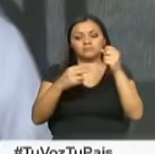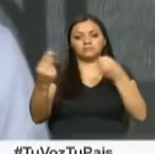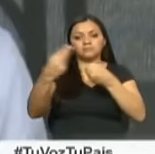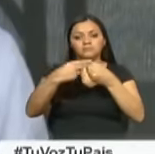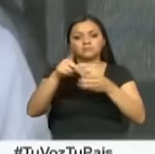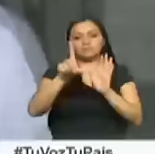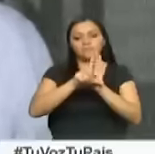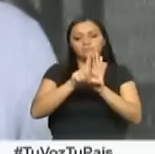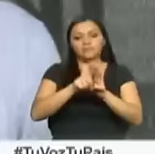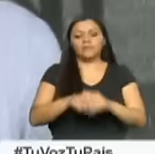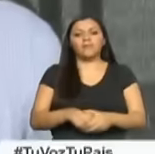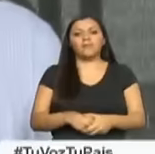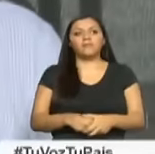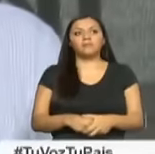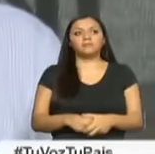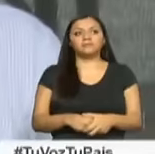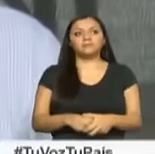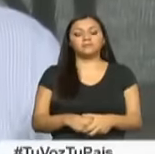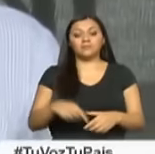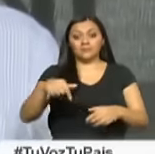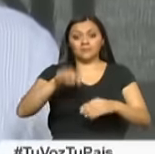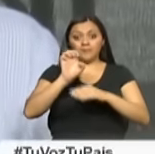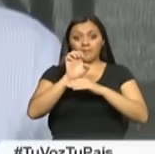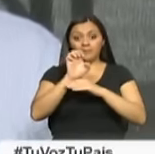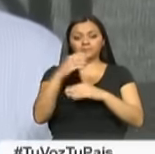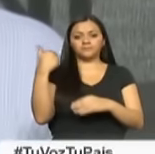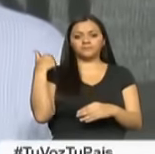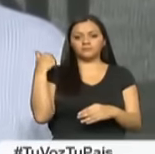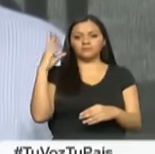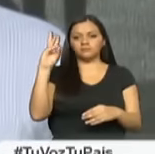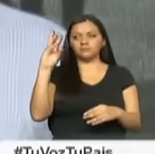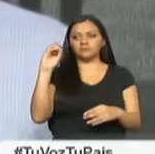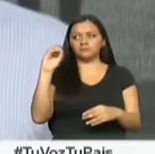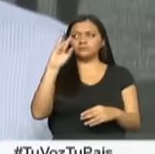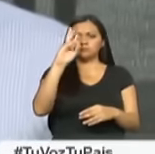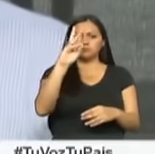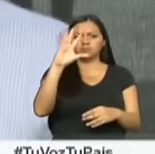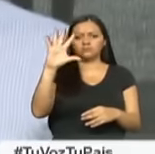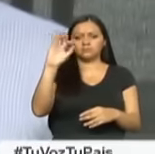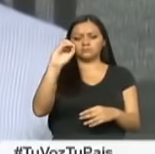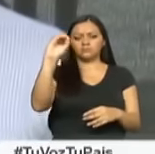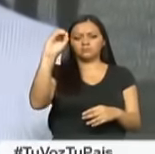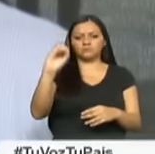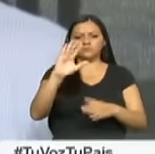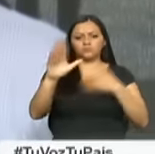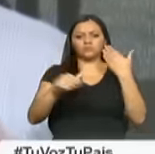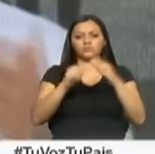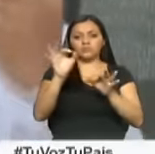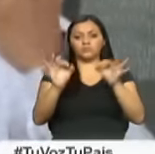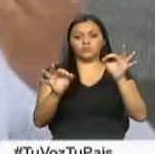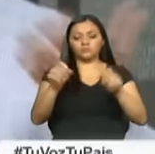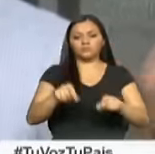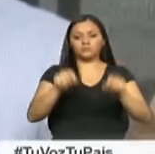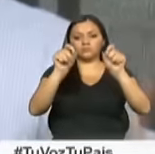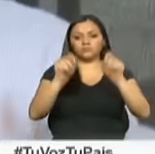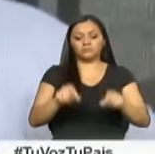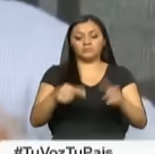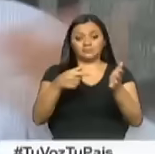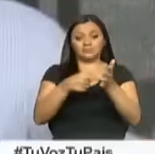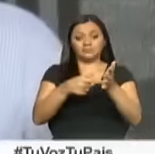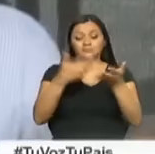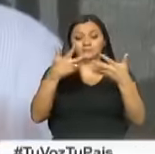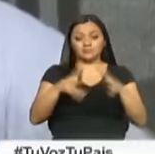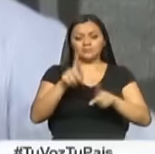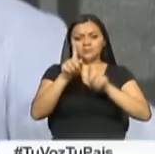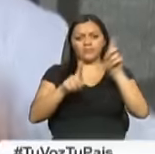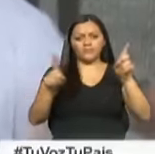legal pertinente. En el Ecuador teníamos el 65% de jueces a contrato, puestos a dedo. Alguien